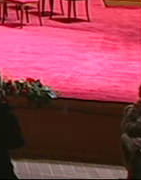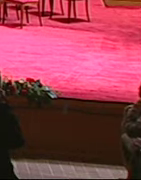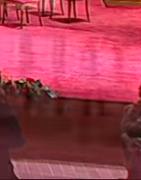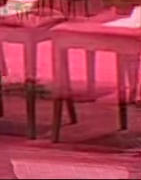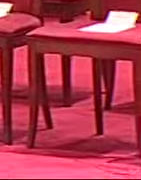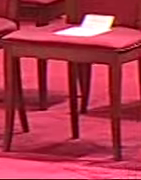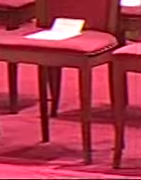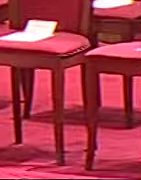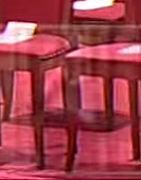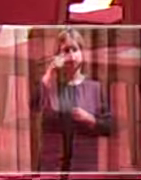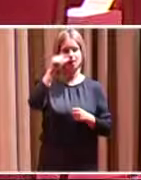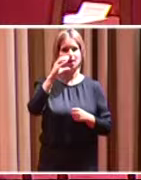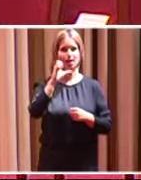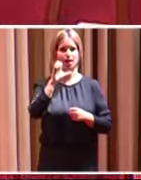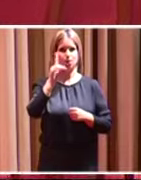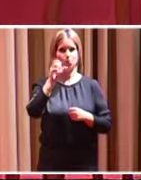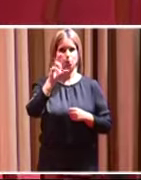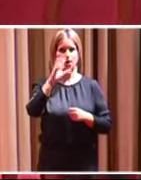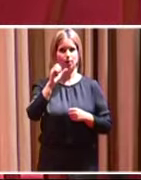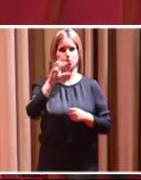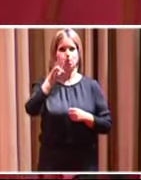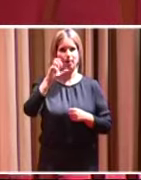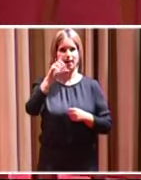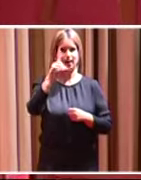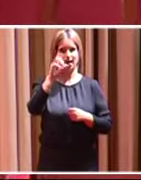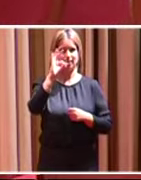Don Eduardo Peralta de Ana.